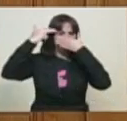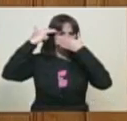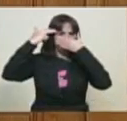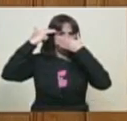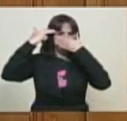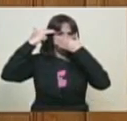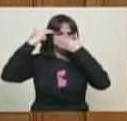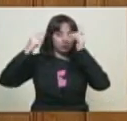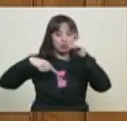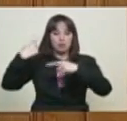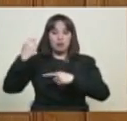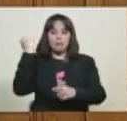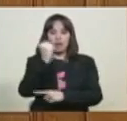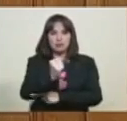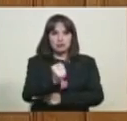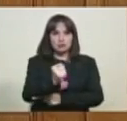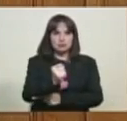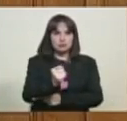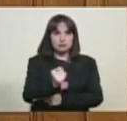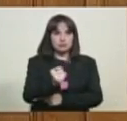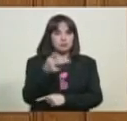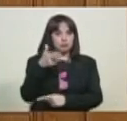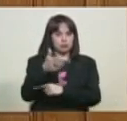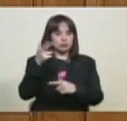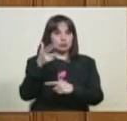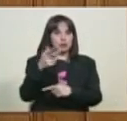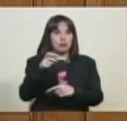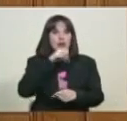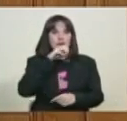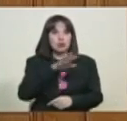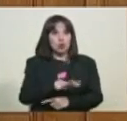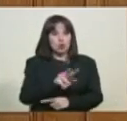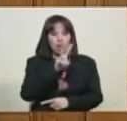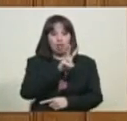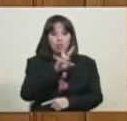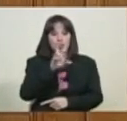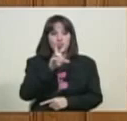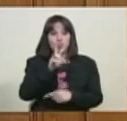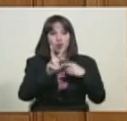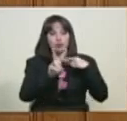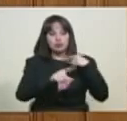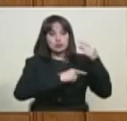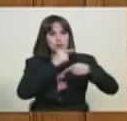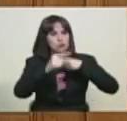asesinato. Pero fue una excepción en la historia de 2 siglos.